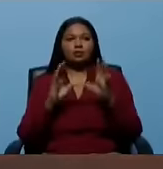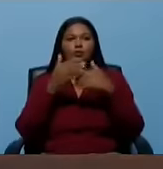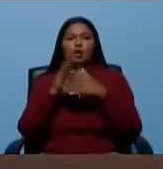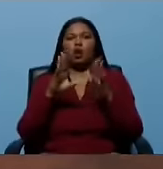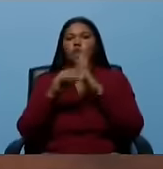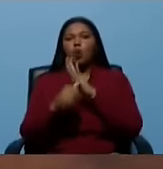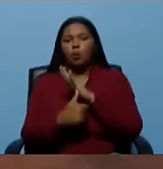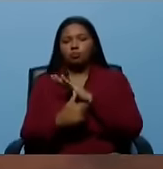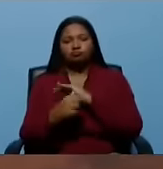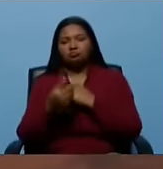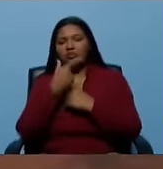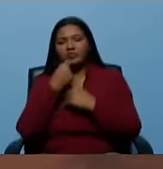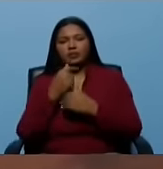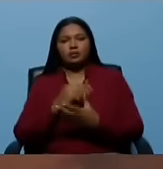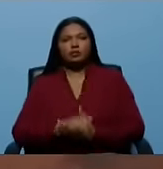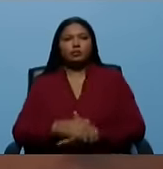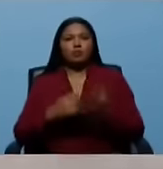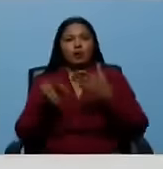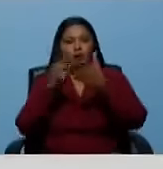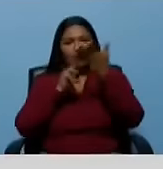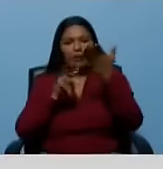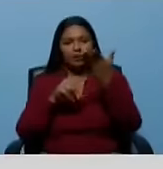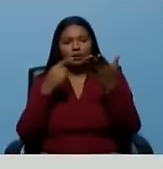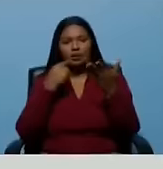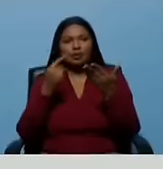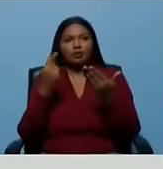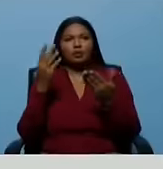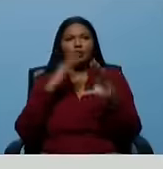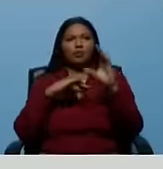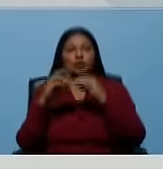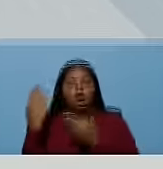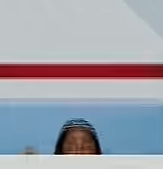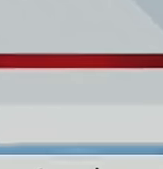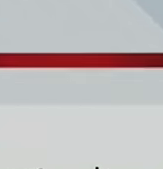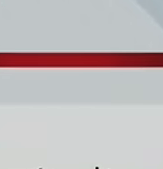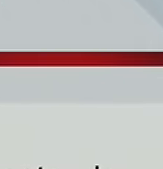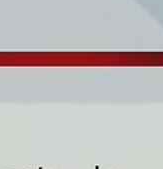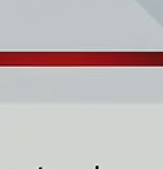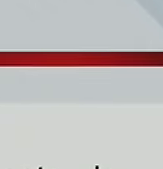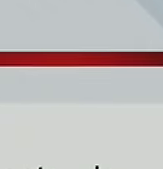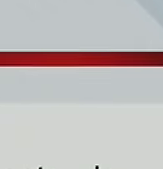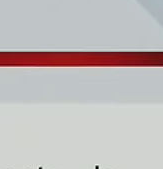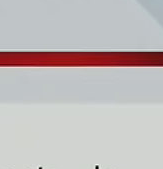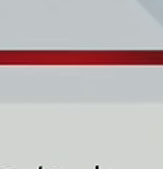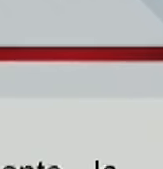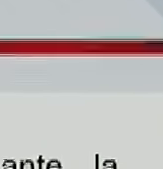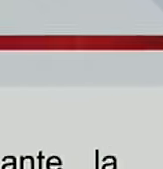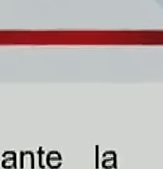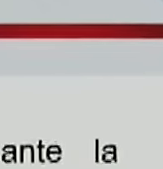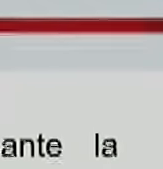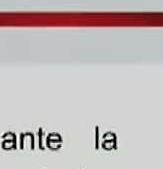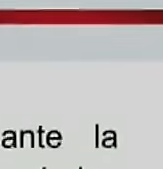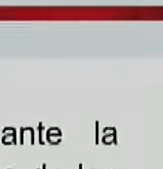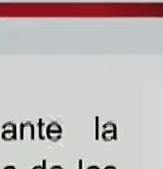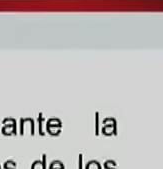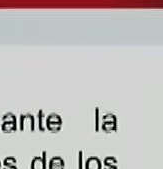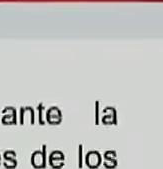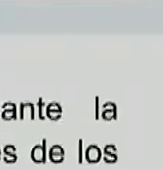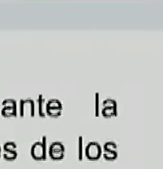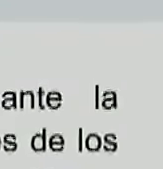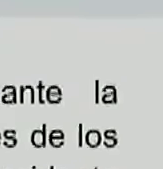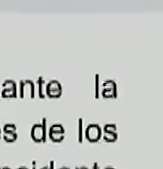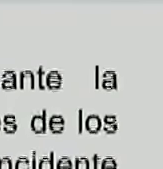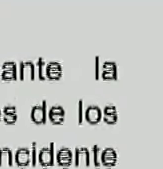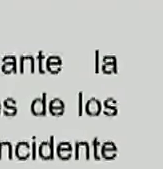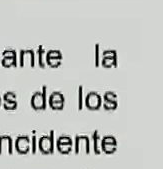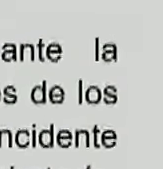robo pero vamos a leerle de inmediato el comunicado que el día de ayer se emitió por parte de la República bolivariana de Venezuela y dice de la siguiente manera